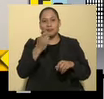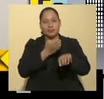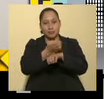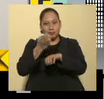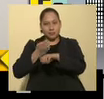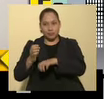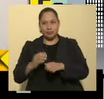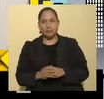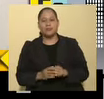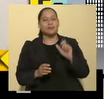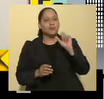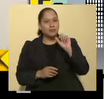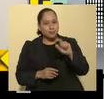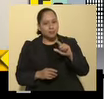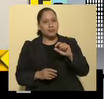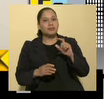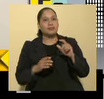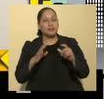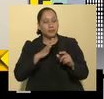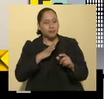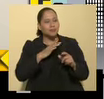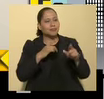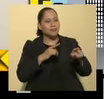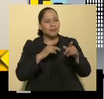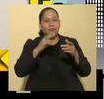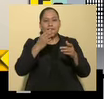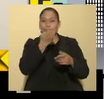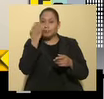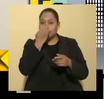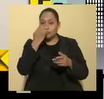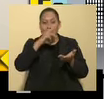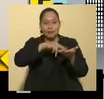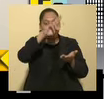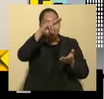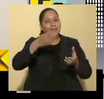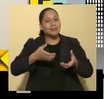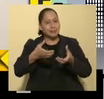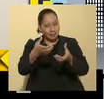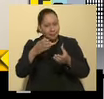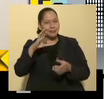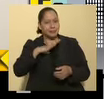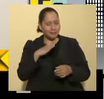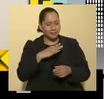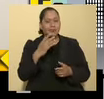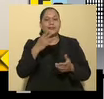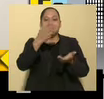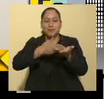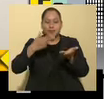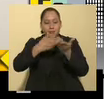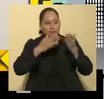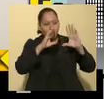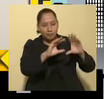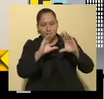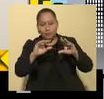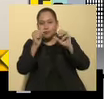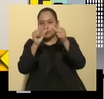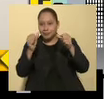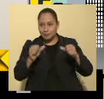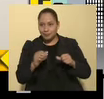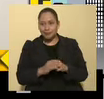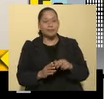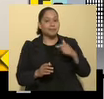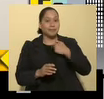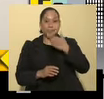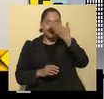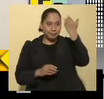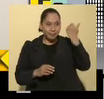en donde hubo unas escuelas de pintura al aire libre, unos talleres maravillosos de arte que no